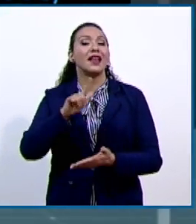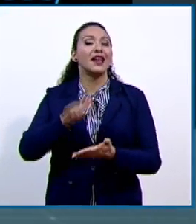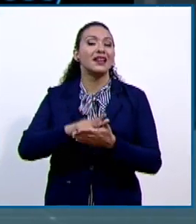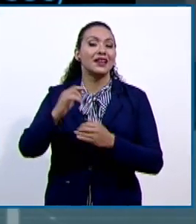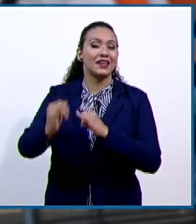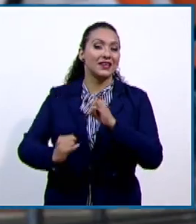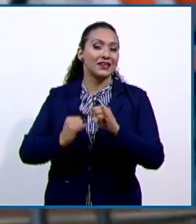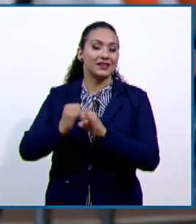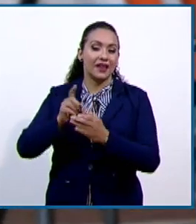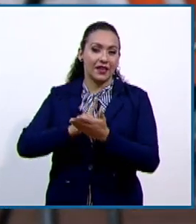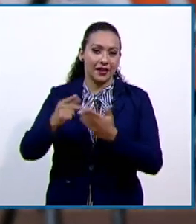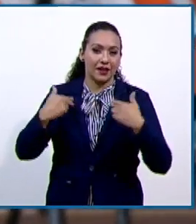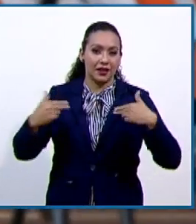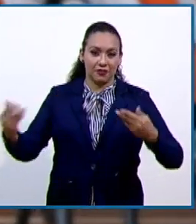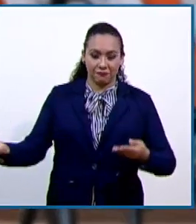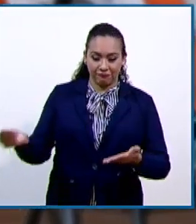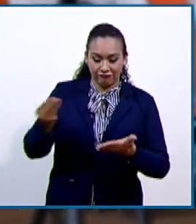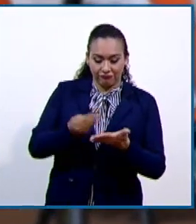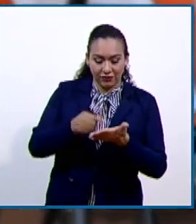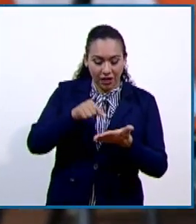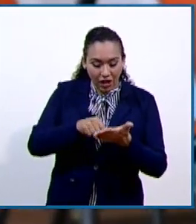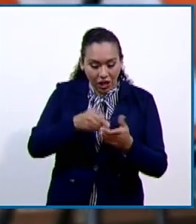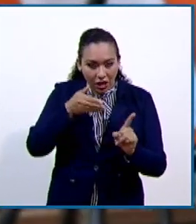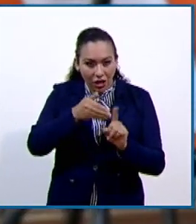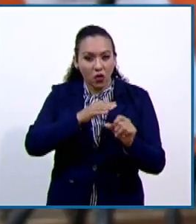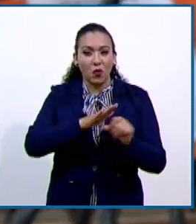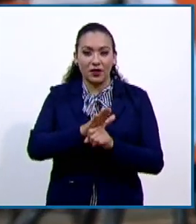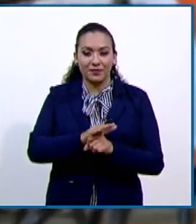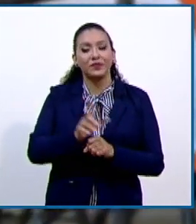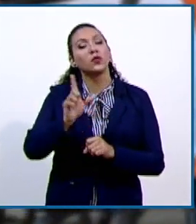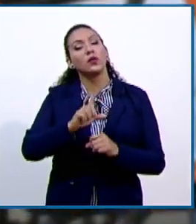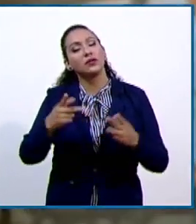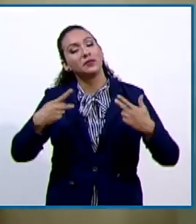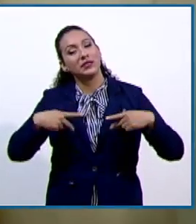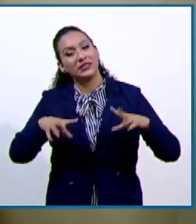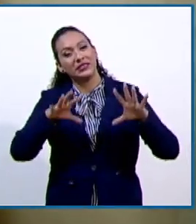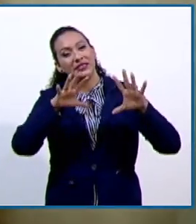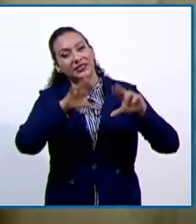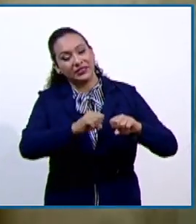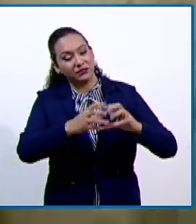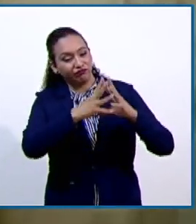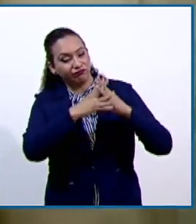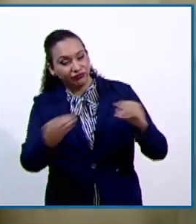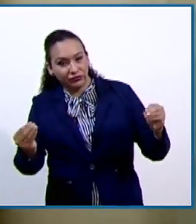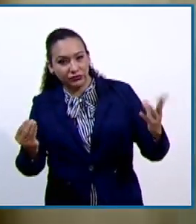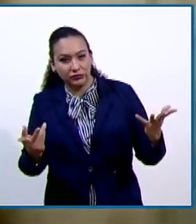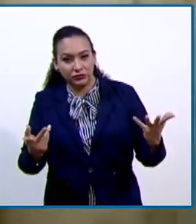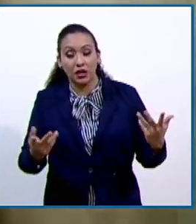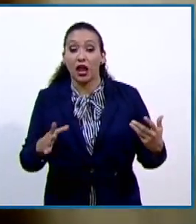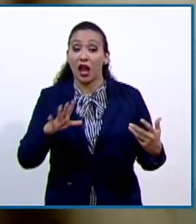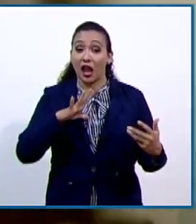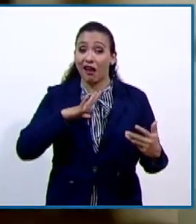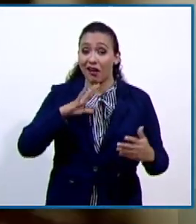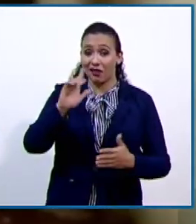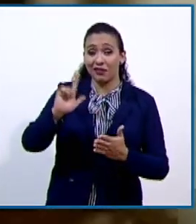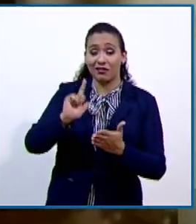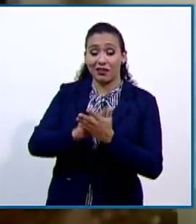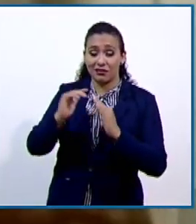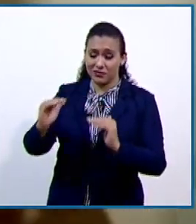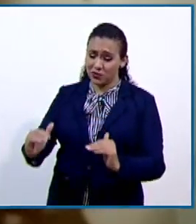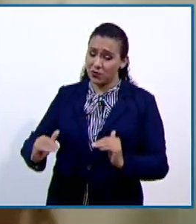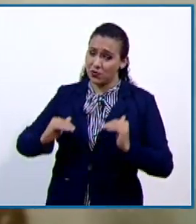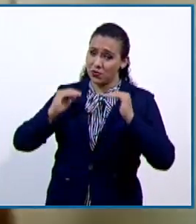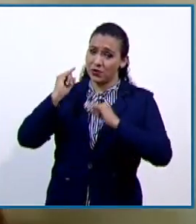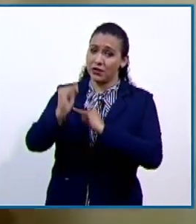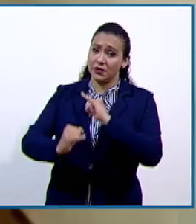Derechos Humanos, que se enfoca en la desaparición forzada, una compilación de las resoluciones y estándares del Tribunal